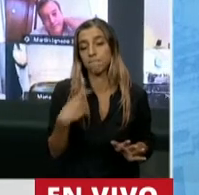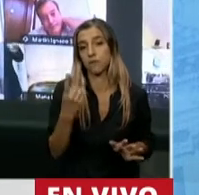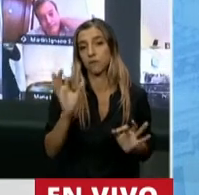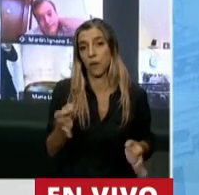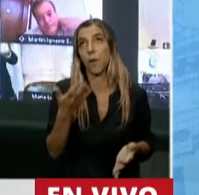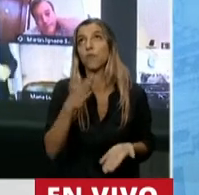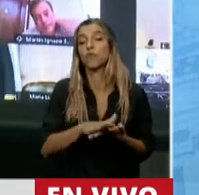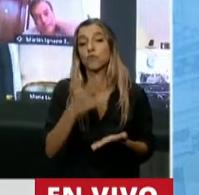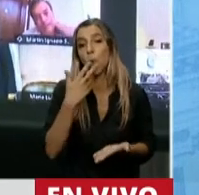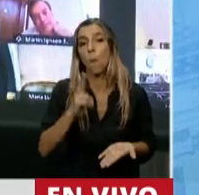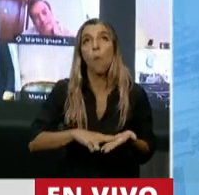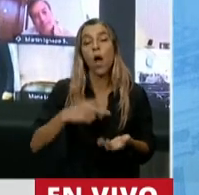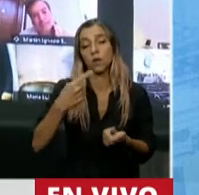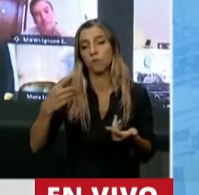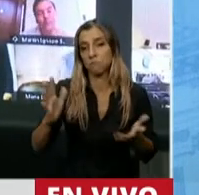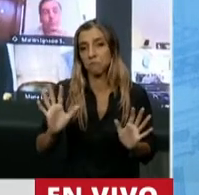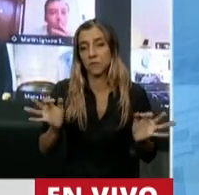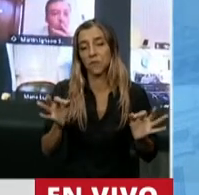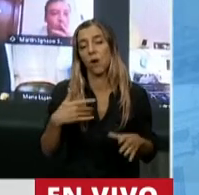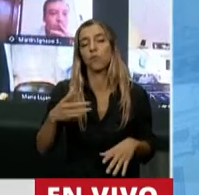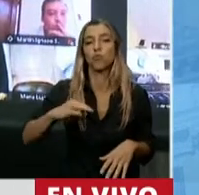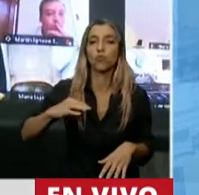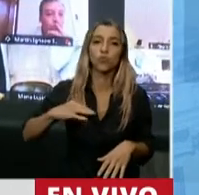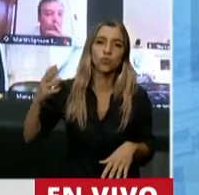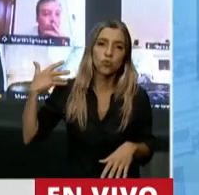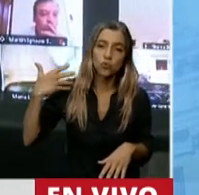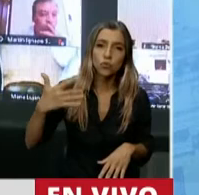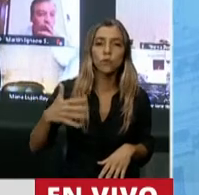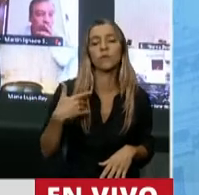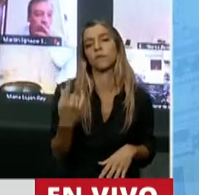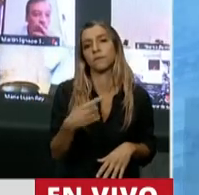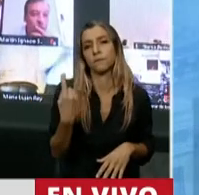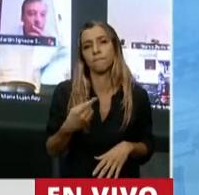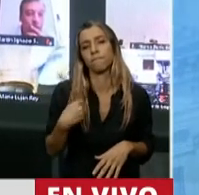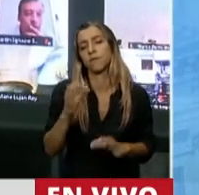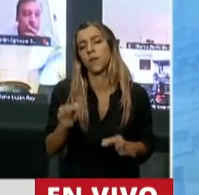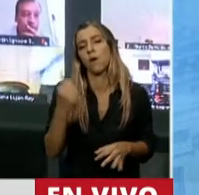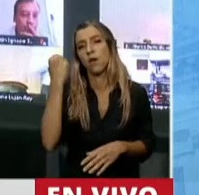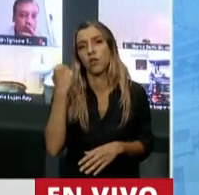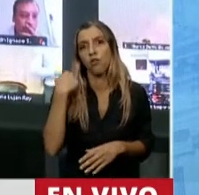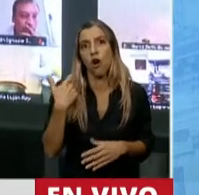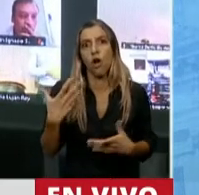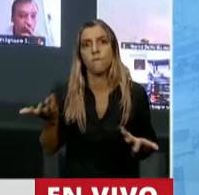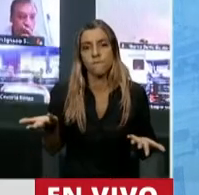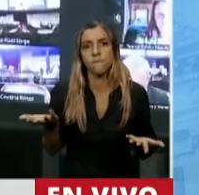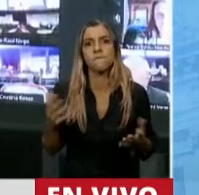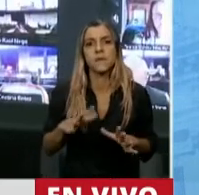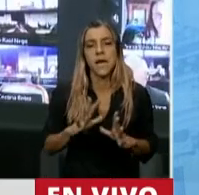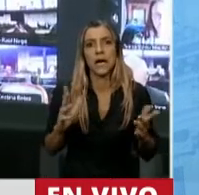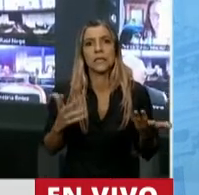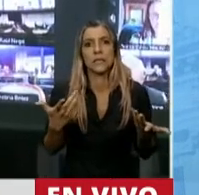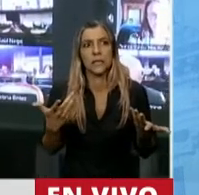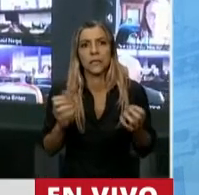Claramente venimos de muchos años con una recesión importante profundizada con la